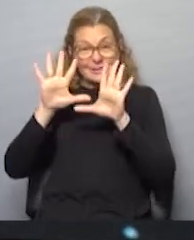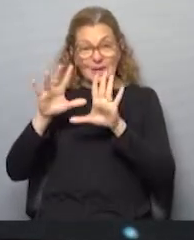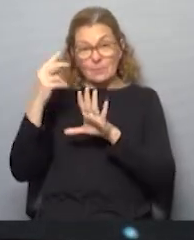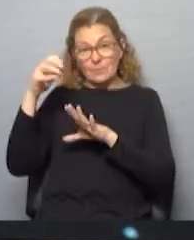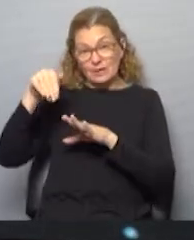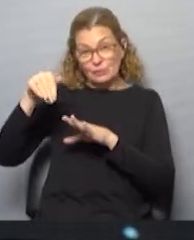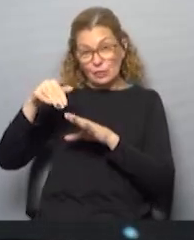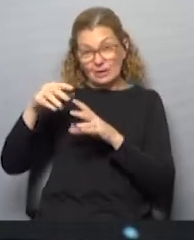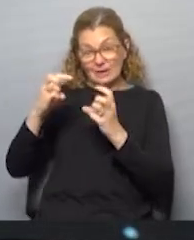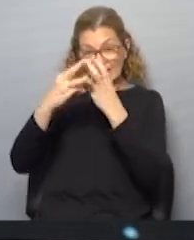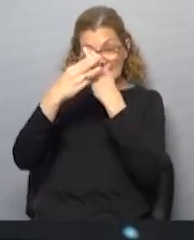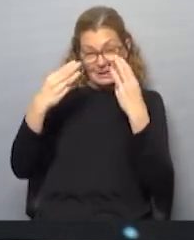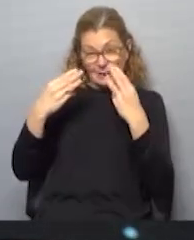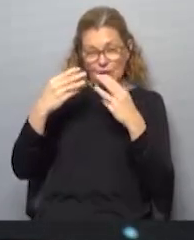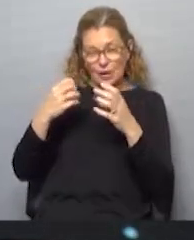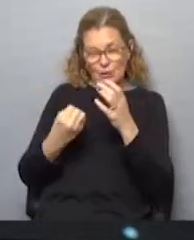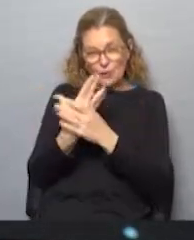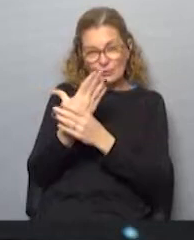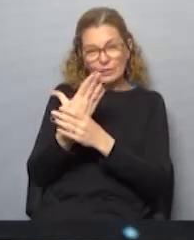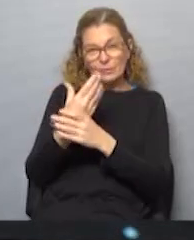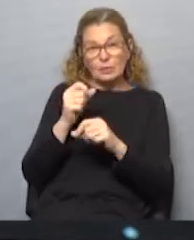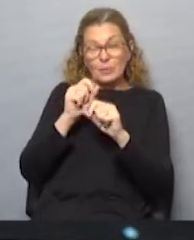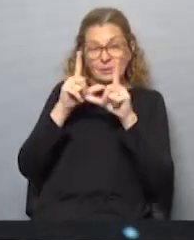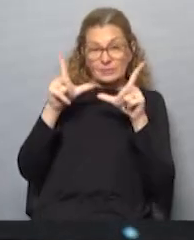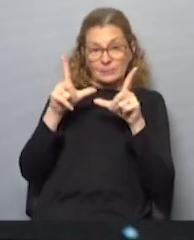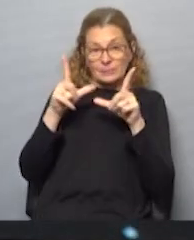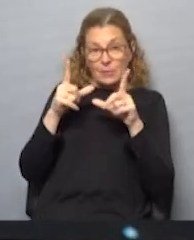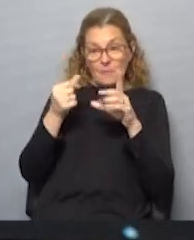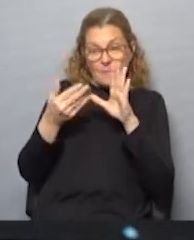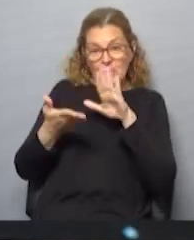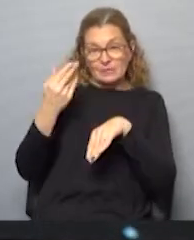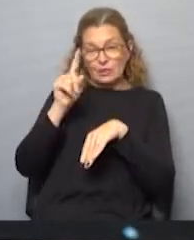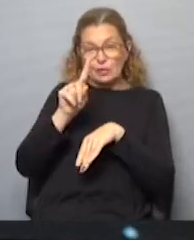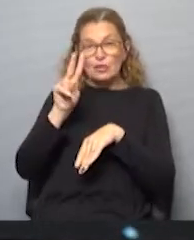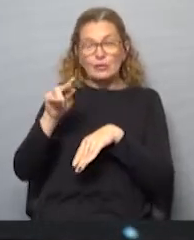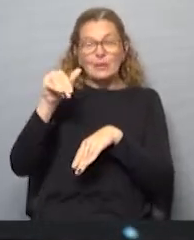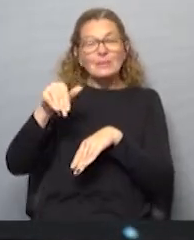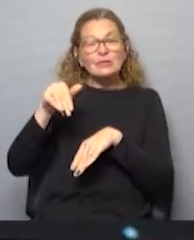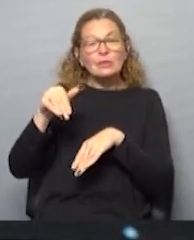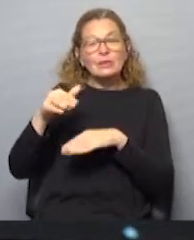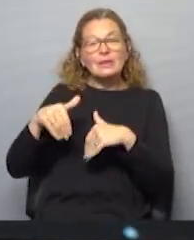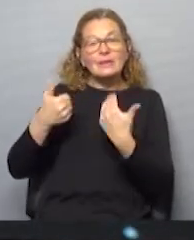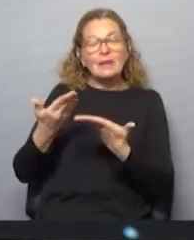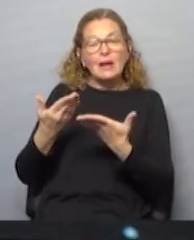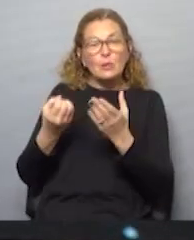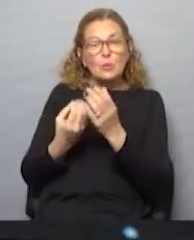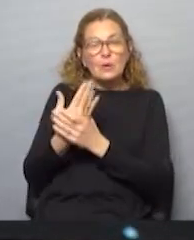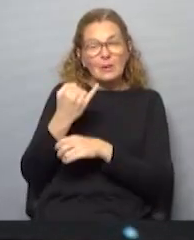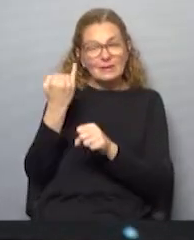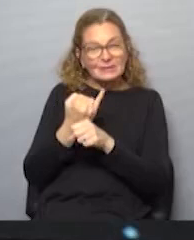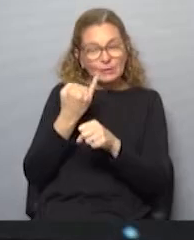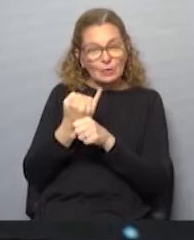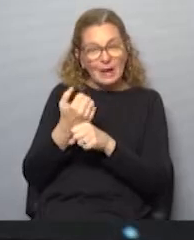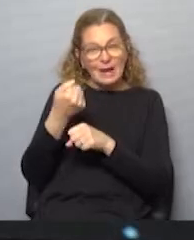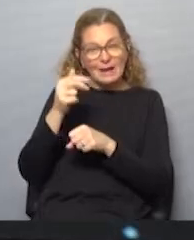para un genérico que es innovación mientras que sorprendentemente el mayor monto 12 millones se destinan a una nueva institución que va a ser la